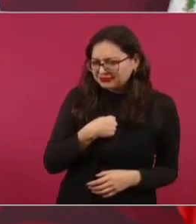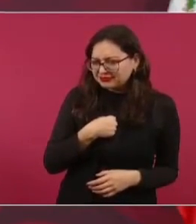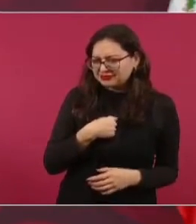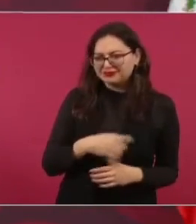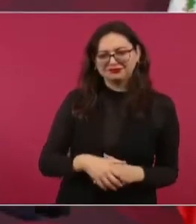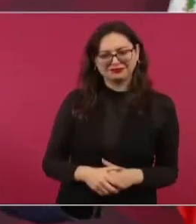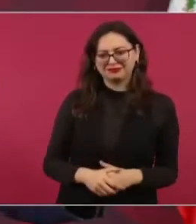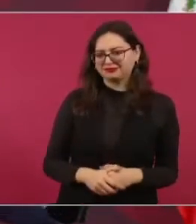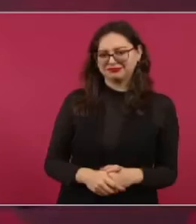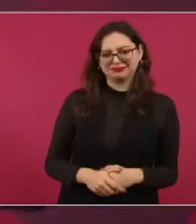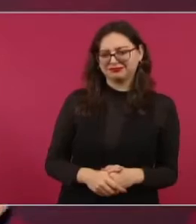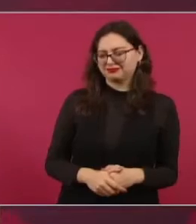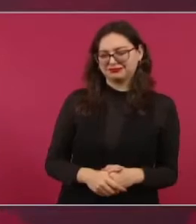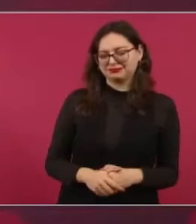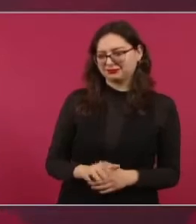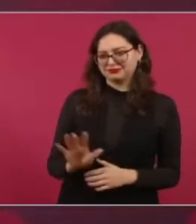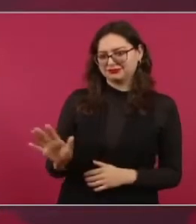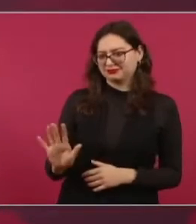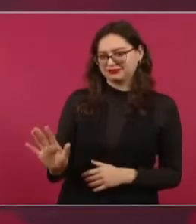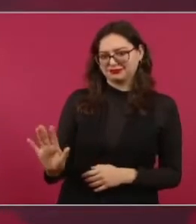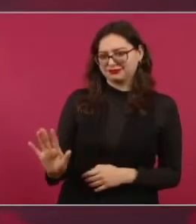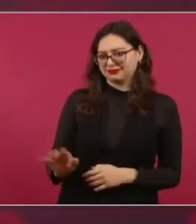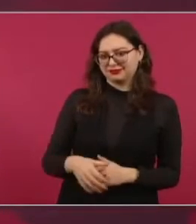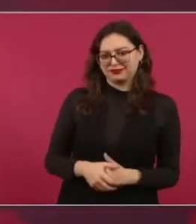Le digo, no,